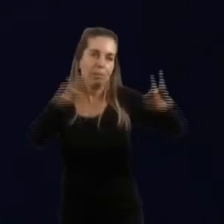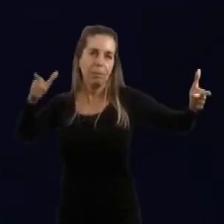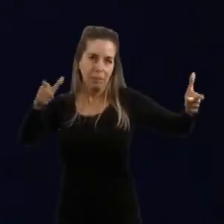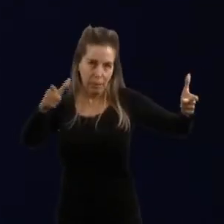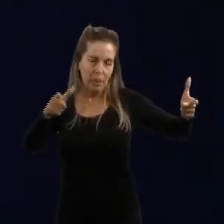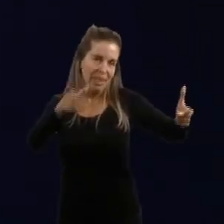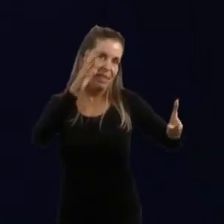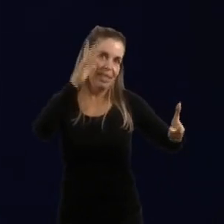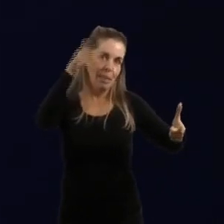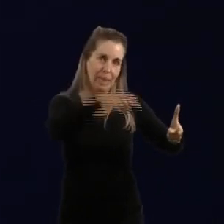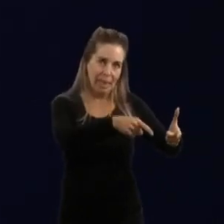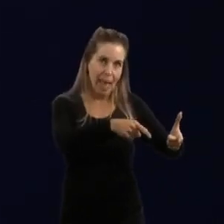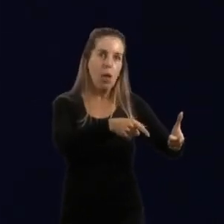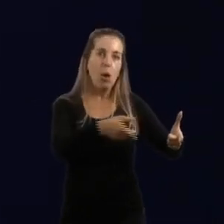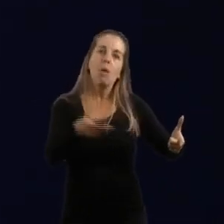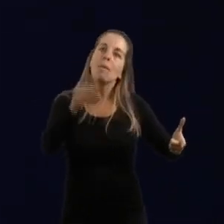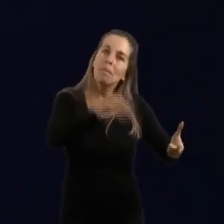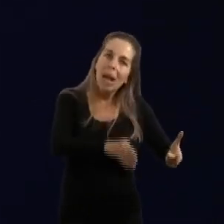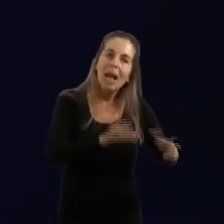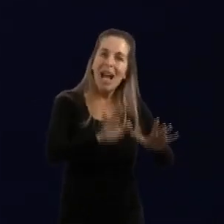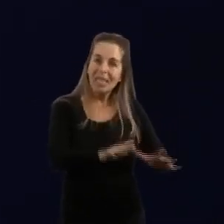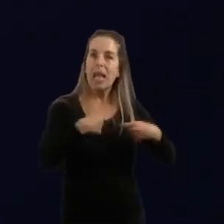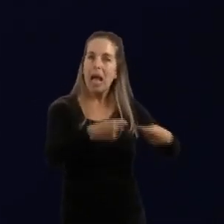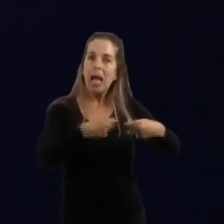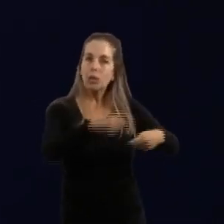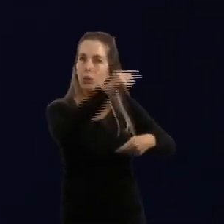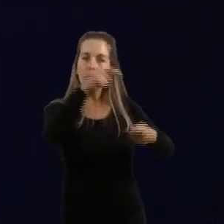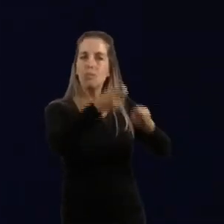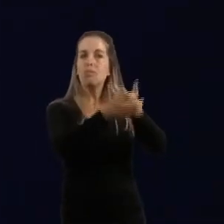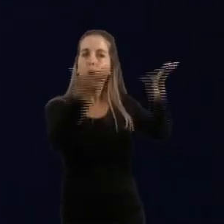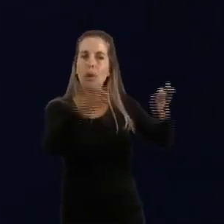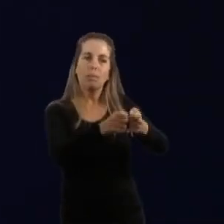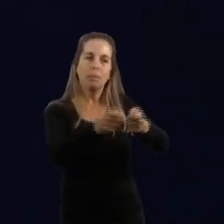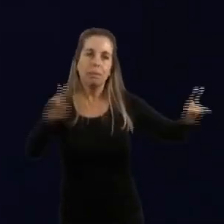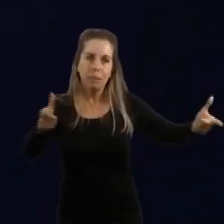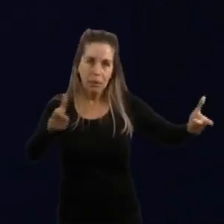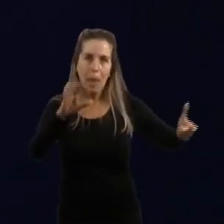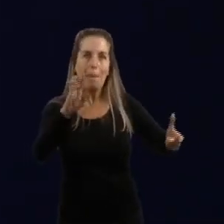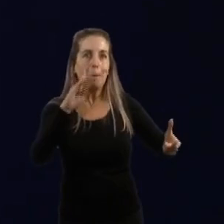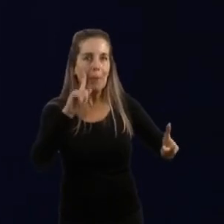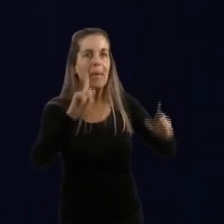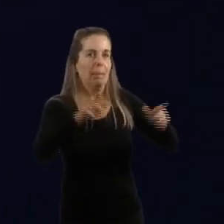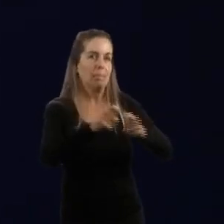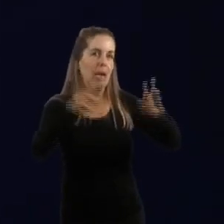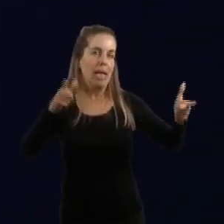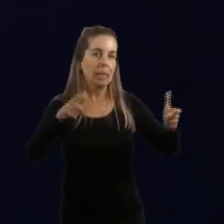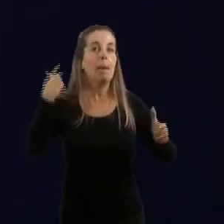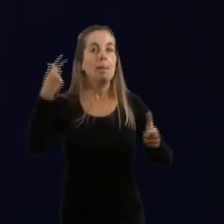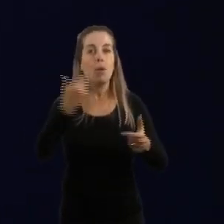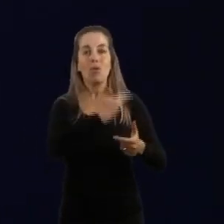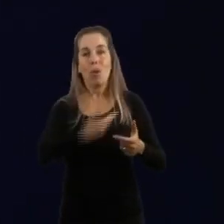aumentando con todo esto la participación del gasto público en términos de PBI, ¿por qué nos dejaron con un 50% de pobres?